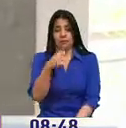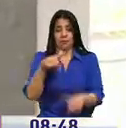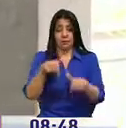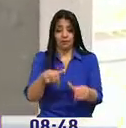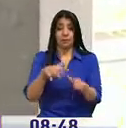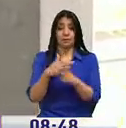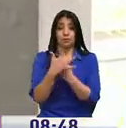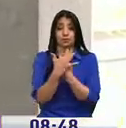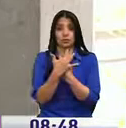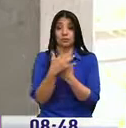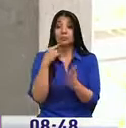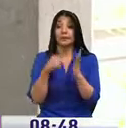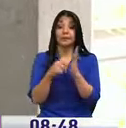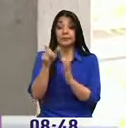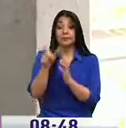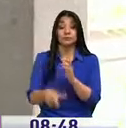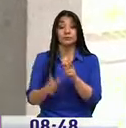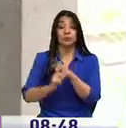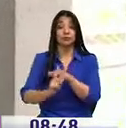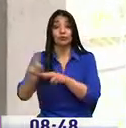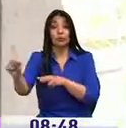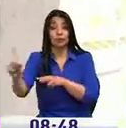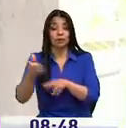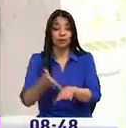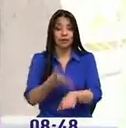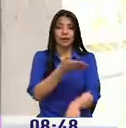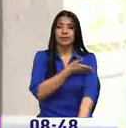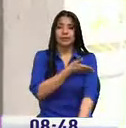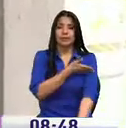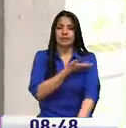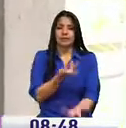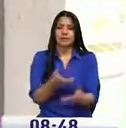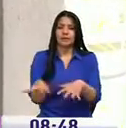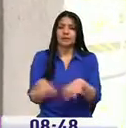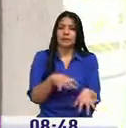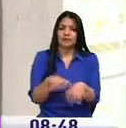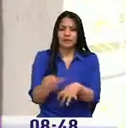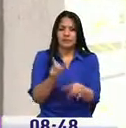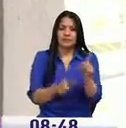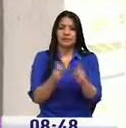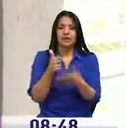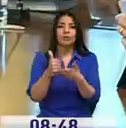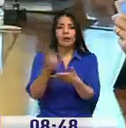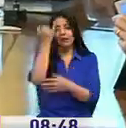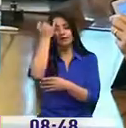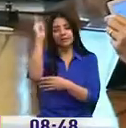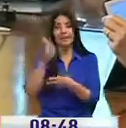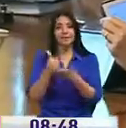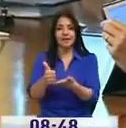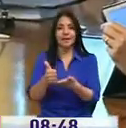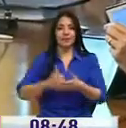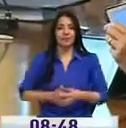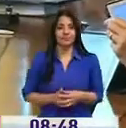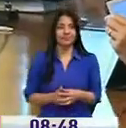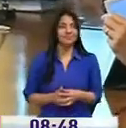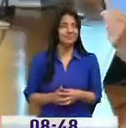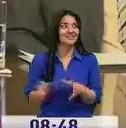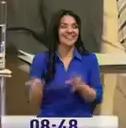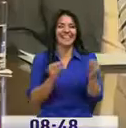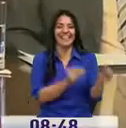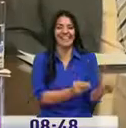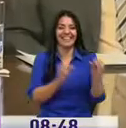fue posible dada si no hubiesen existido seguramente acciones cómplices de otras instituciones. Posibles nuevas irregularidades